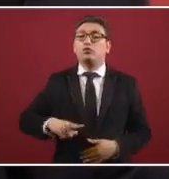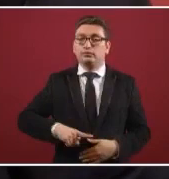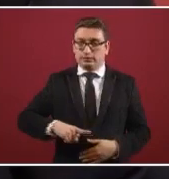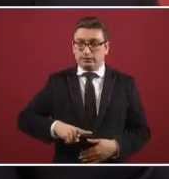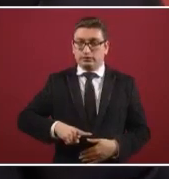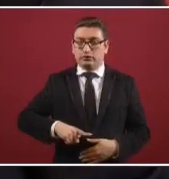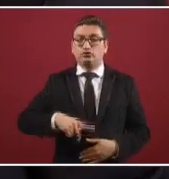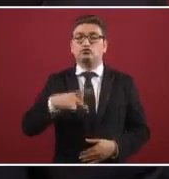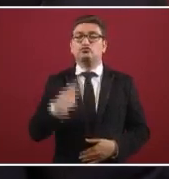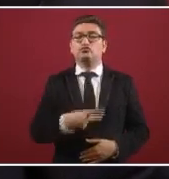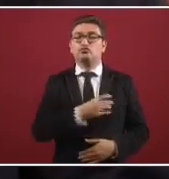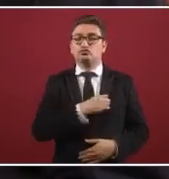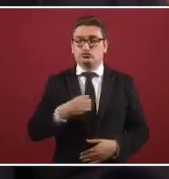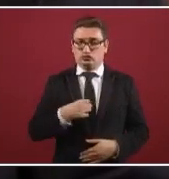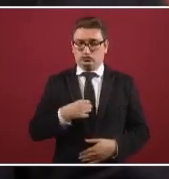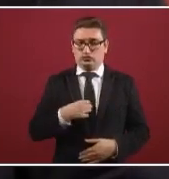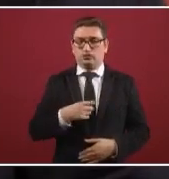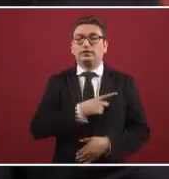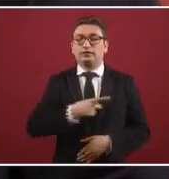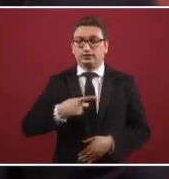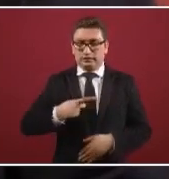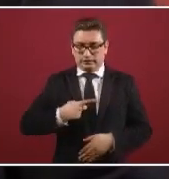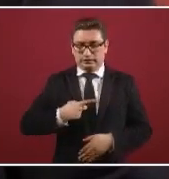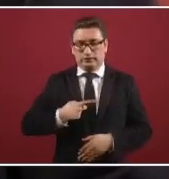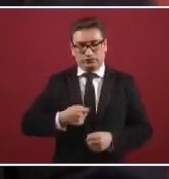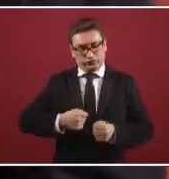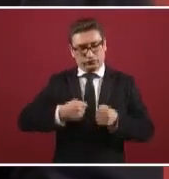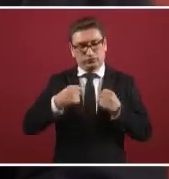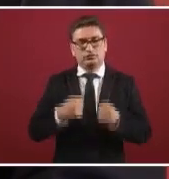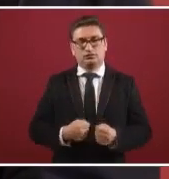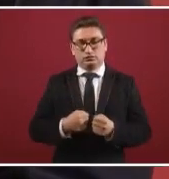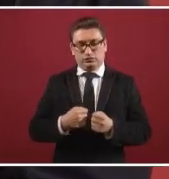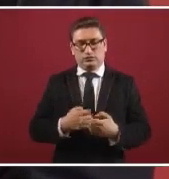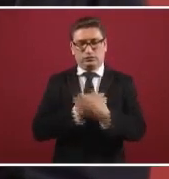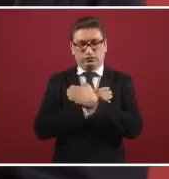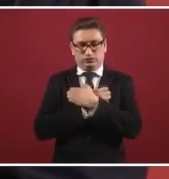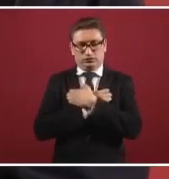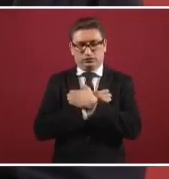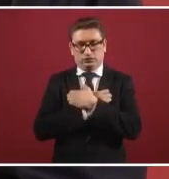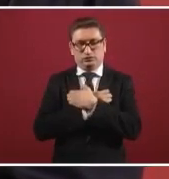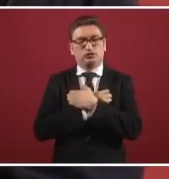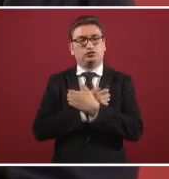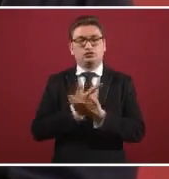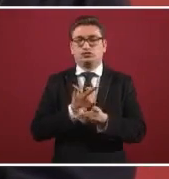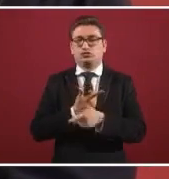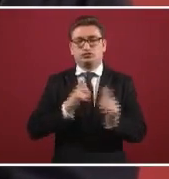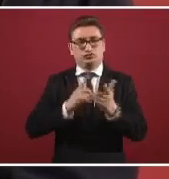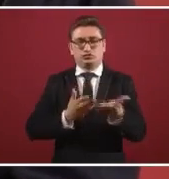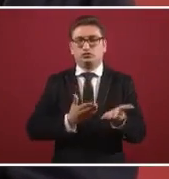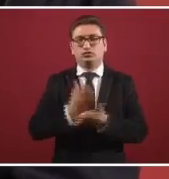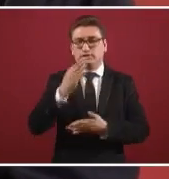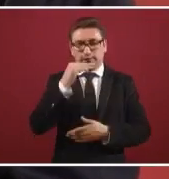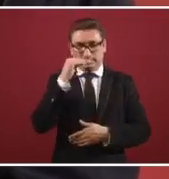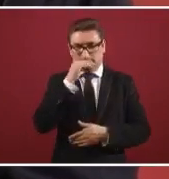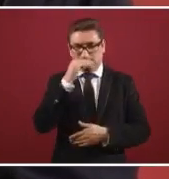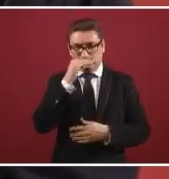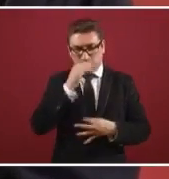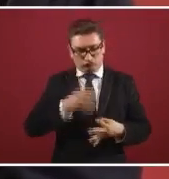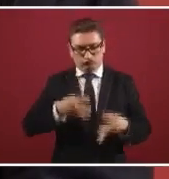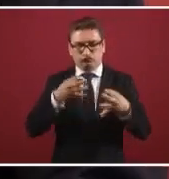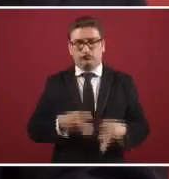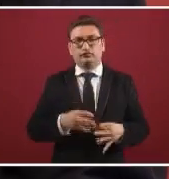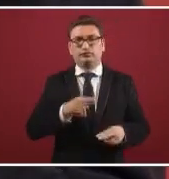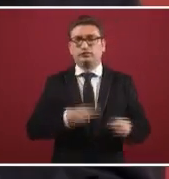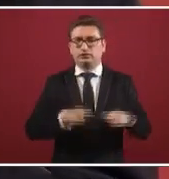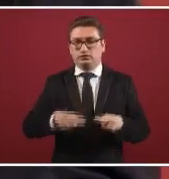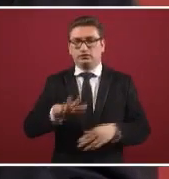obligado a garantizar la educación pública gratuita y de calidad en todos los niveles escolares.